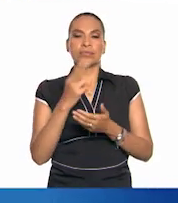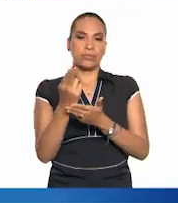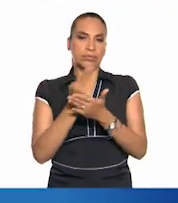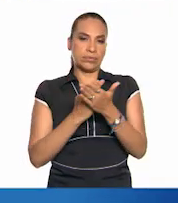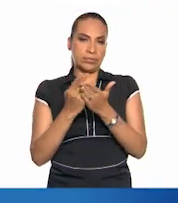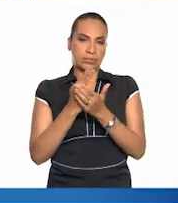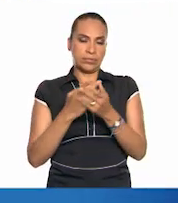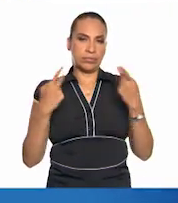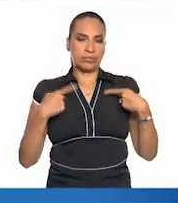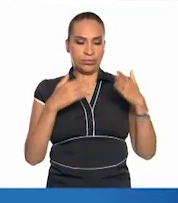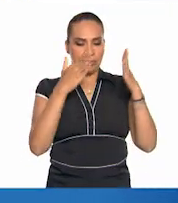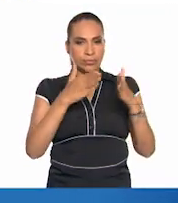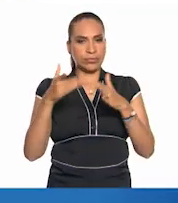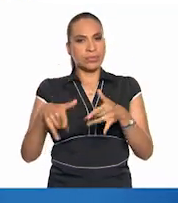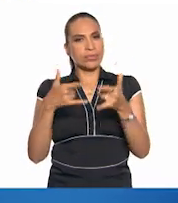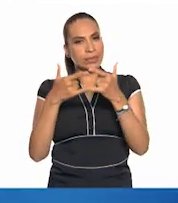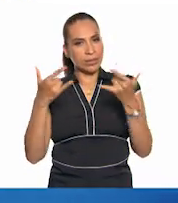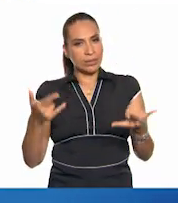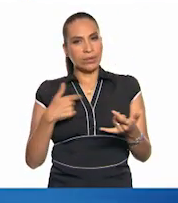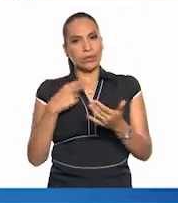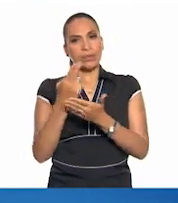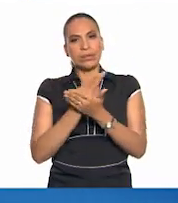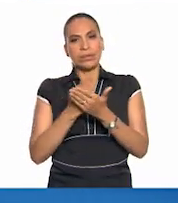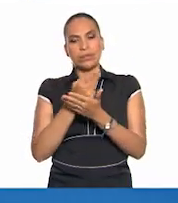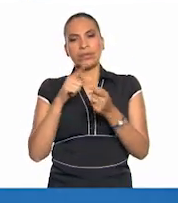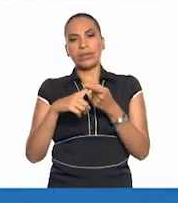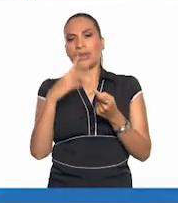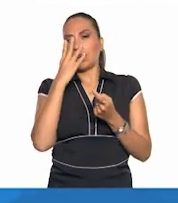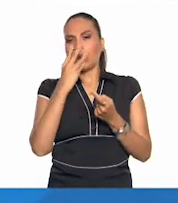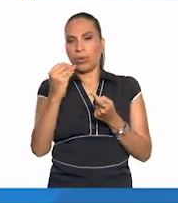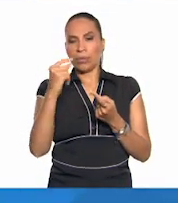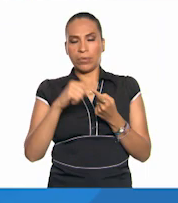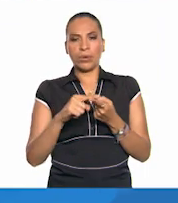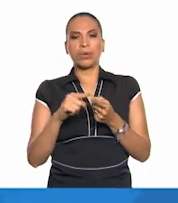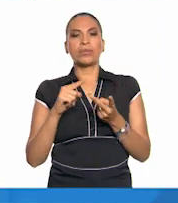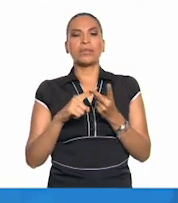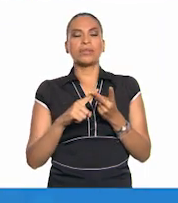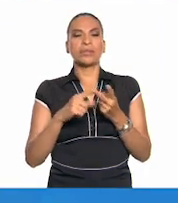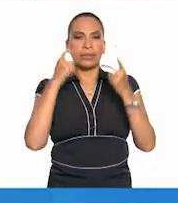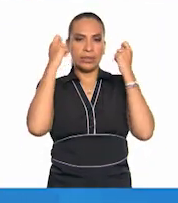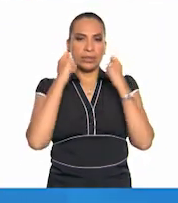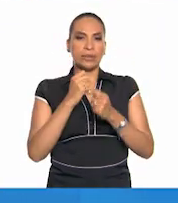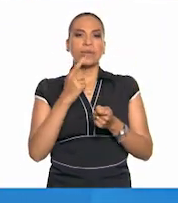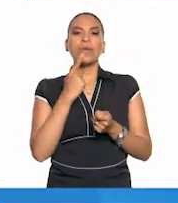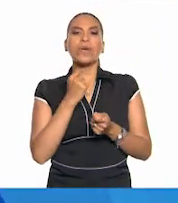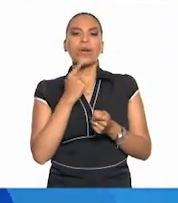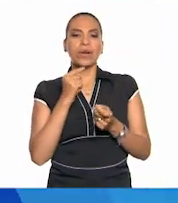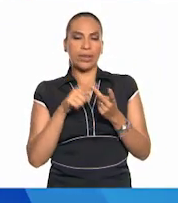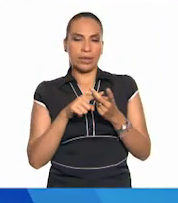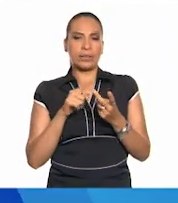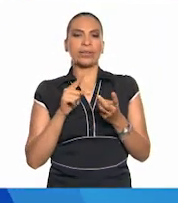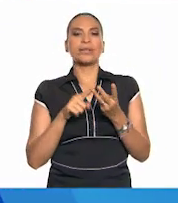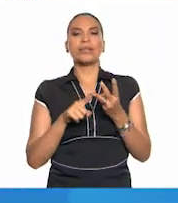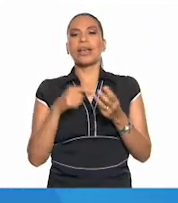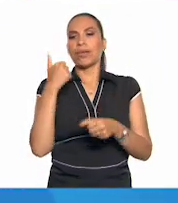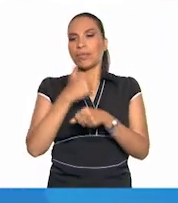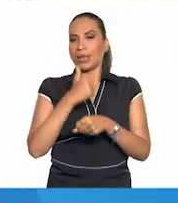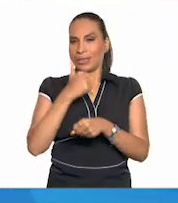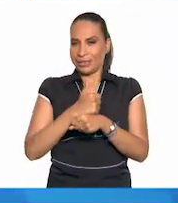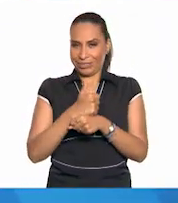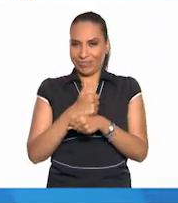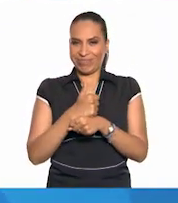dibujar a los personajes del cuento. Yo dibujé al Lobo Feroz, a Caperucita Roja y a la